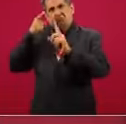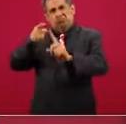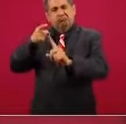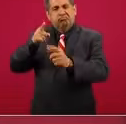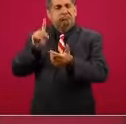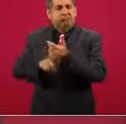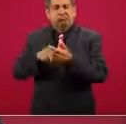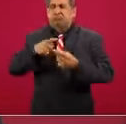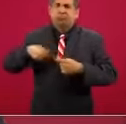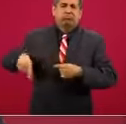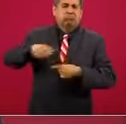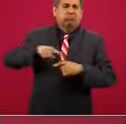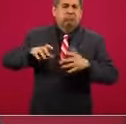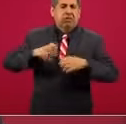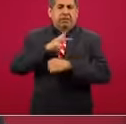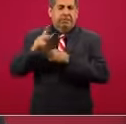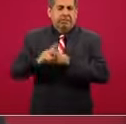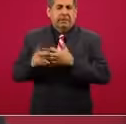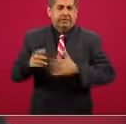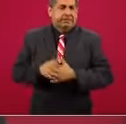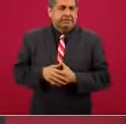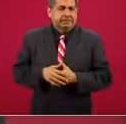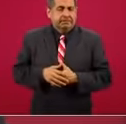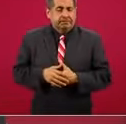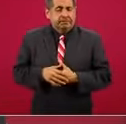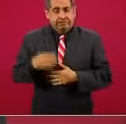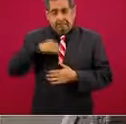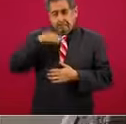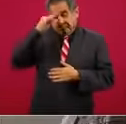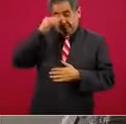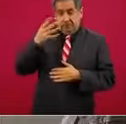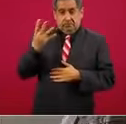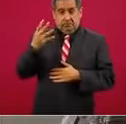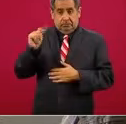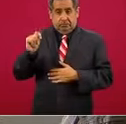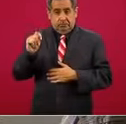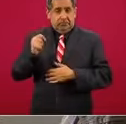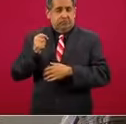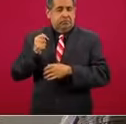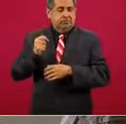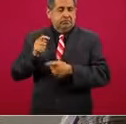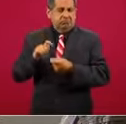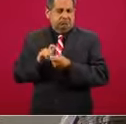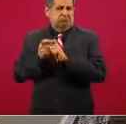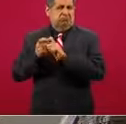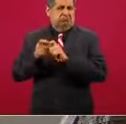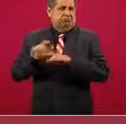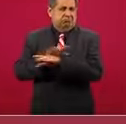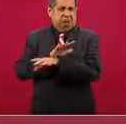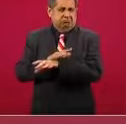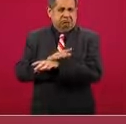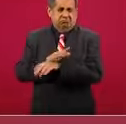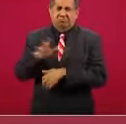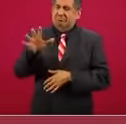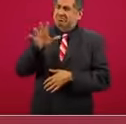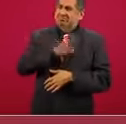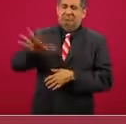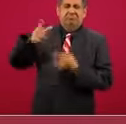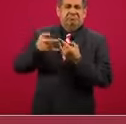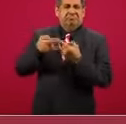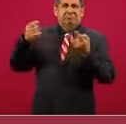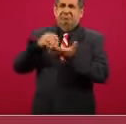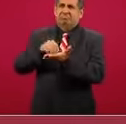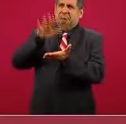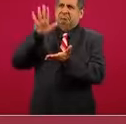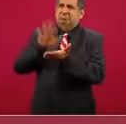el país. Veo a la 4T como un hecho insigne en la